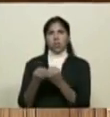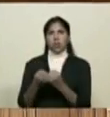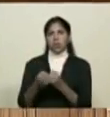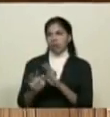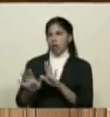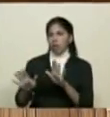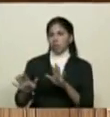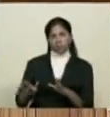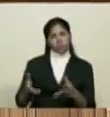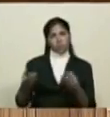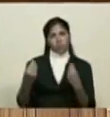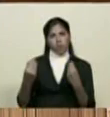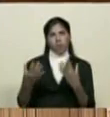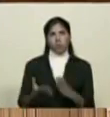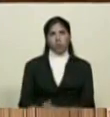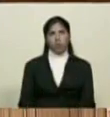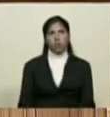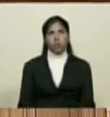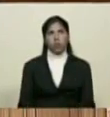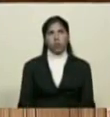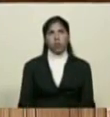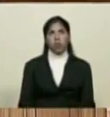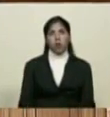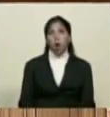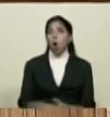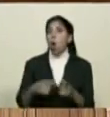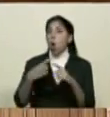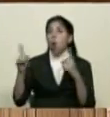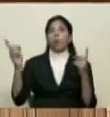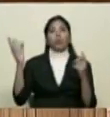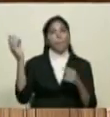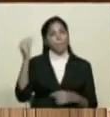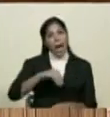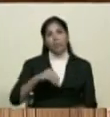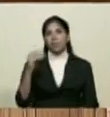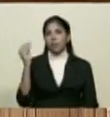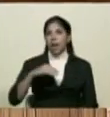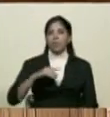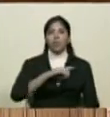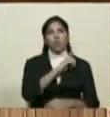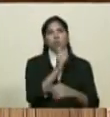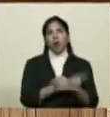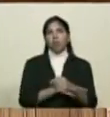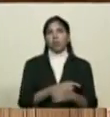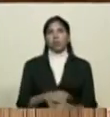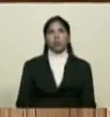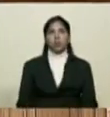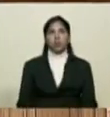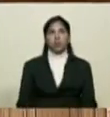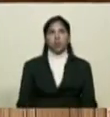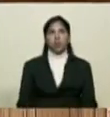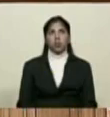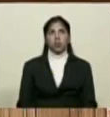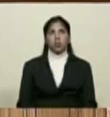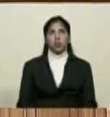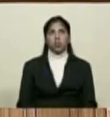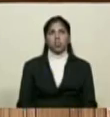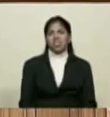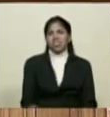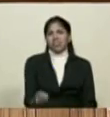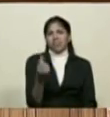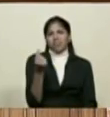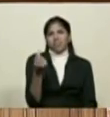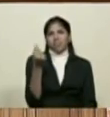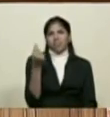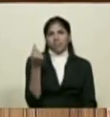sobreprecio, ahí tiene que ocurrir otro evento. No, ni siquiera aparecen, ni siquiera